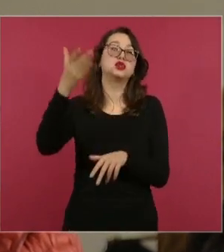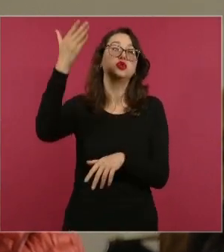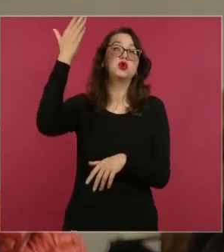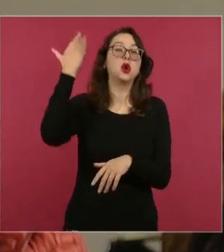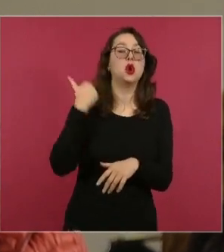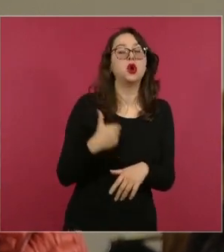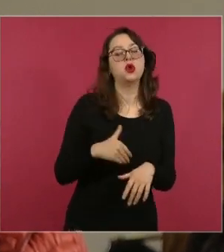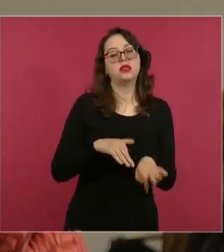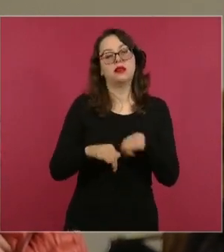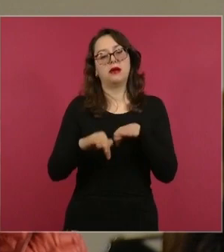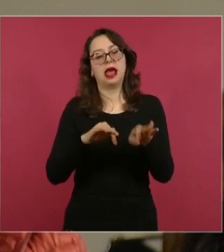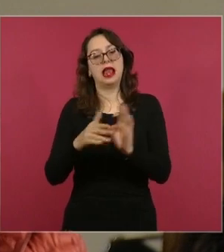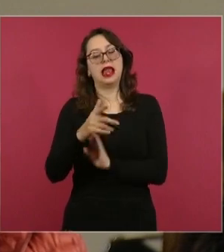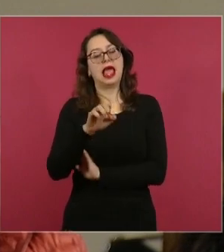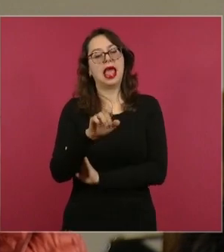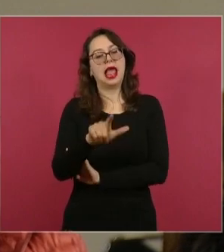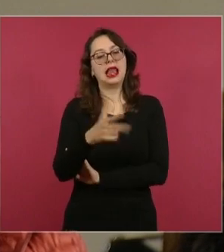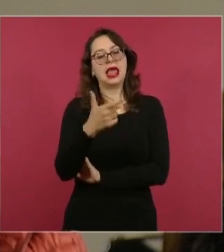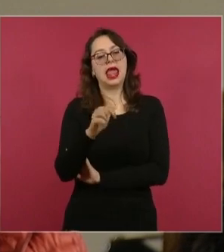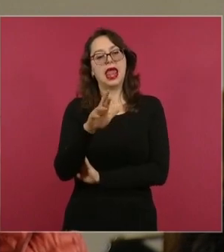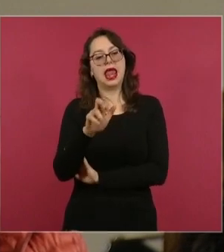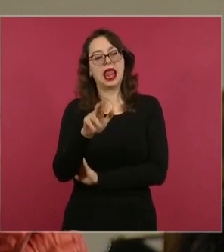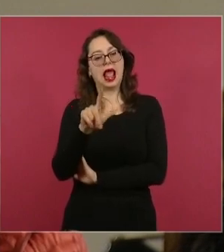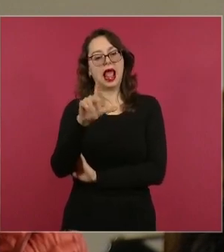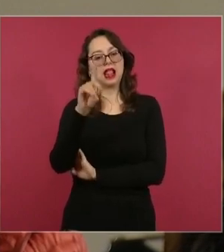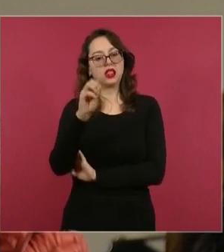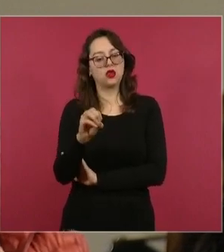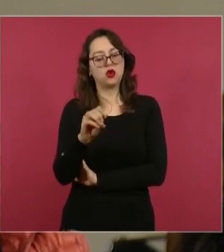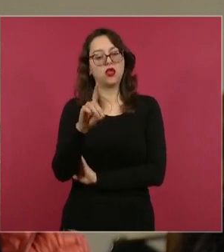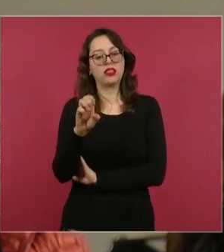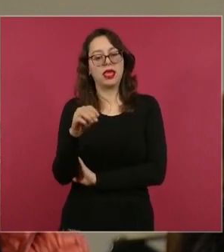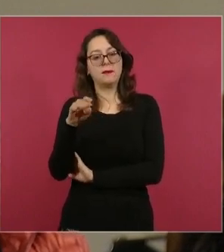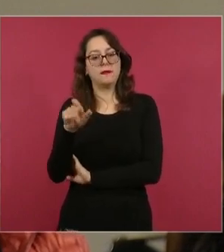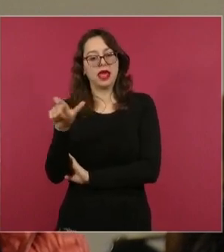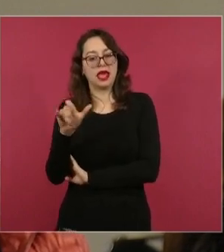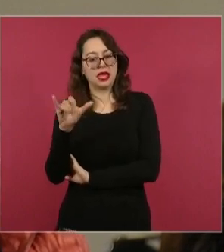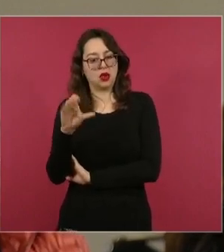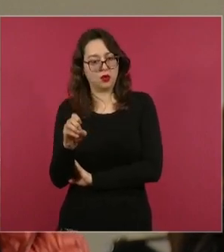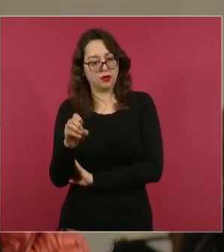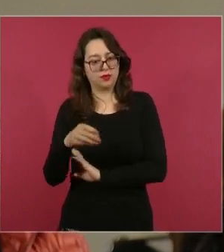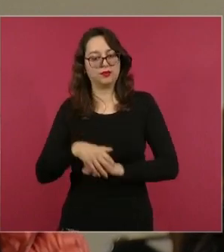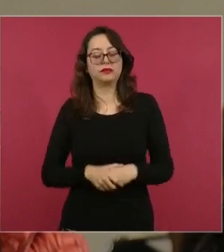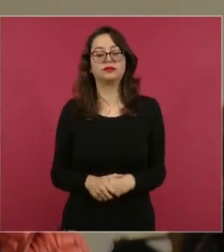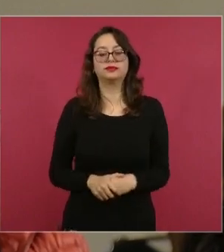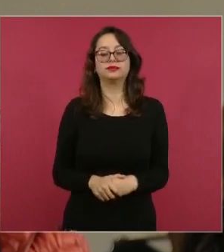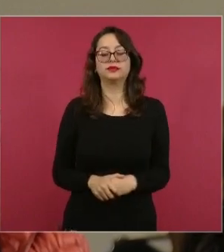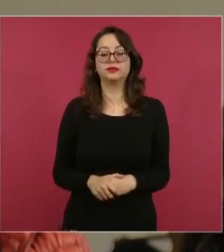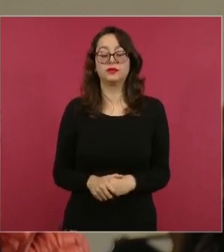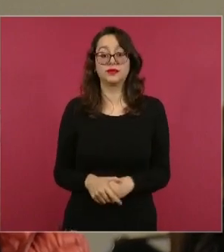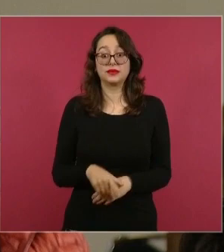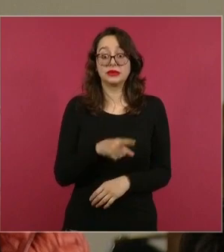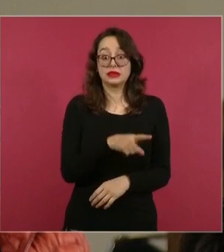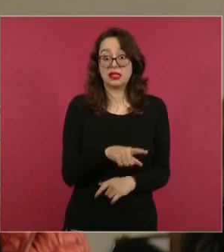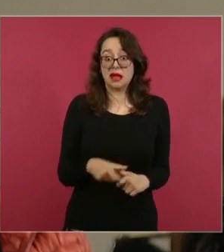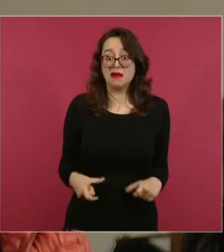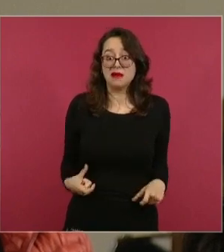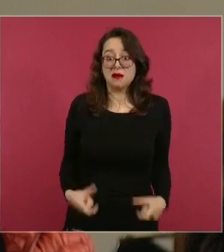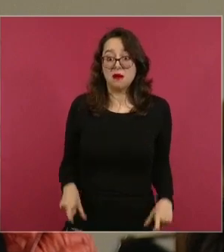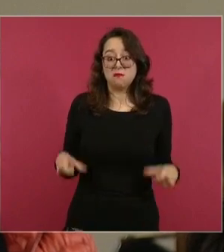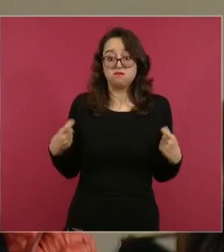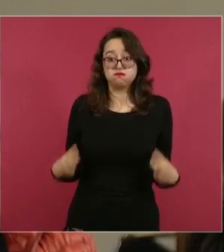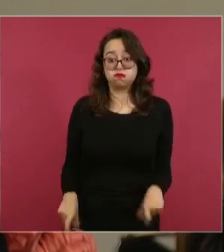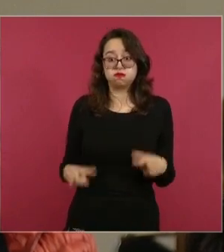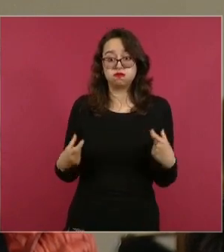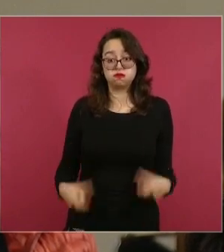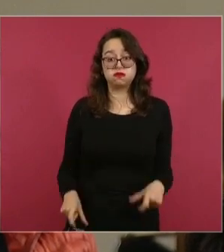columnista de la columna en privado eh todos los millones reportados eh con esas